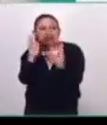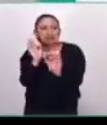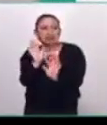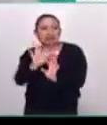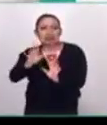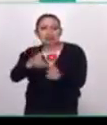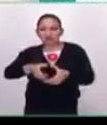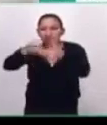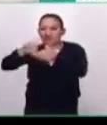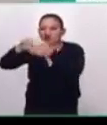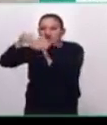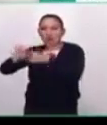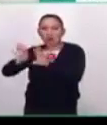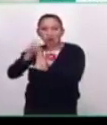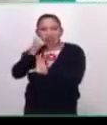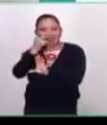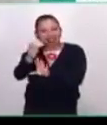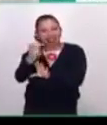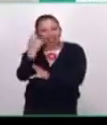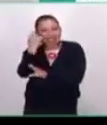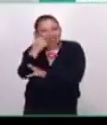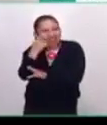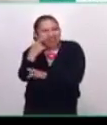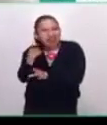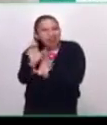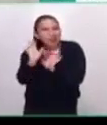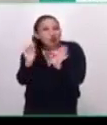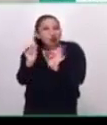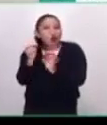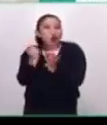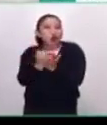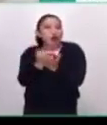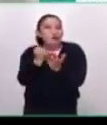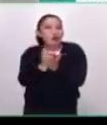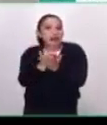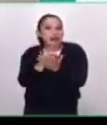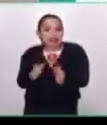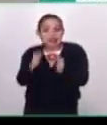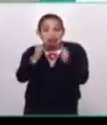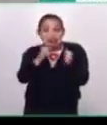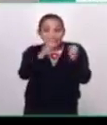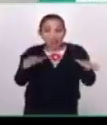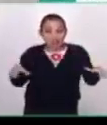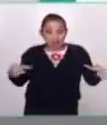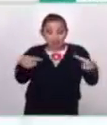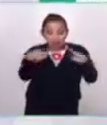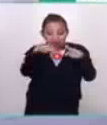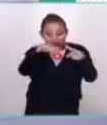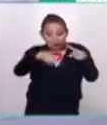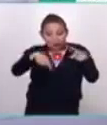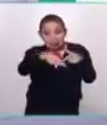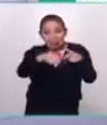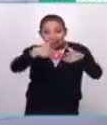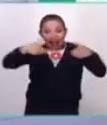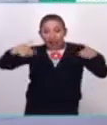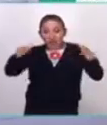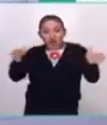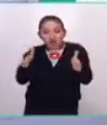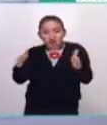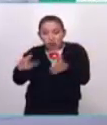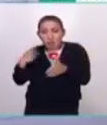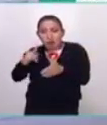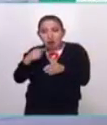Estas columnas son un tanto extrañas, y aunque no necesariamente las estructuras piramidales son tan grandes, sí